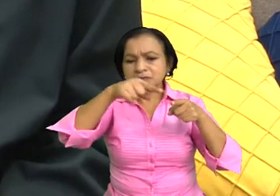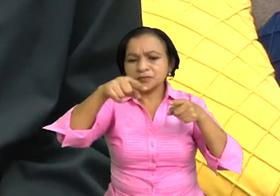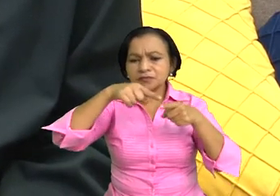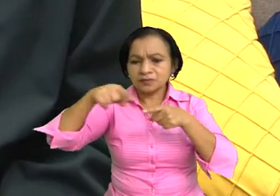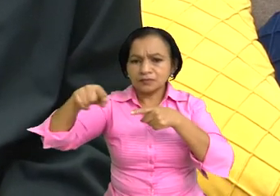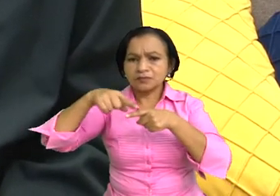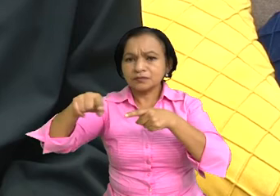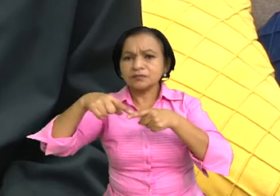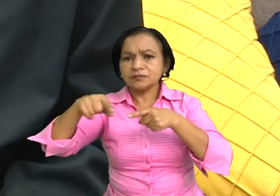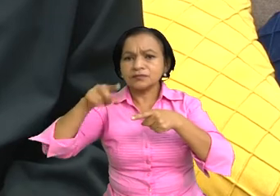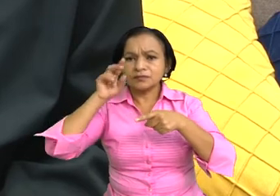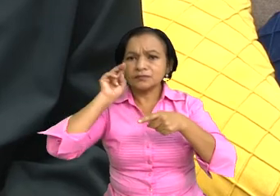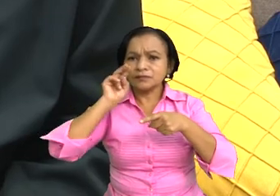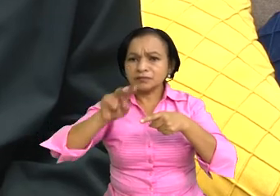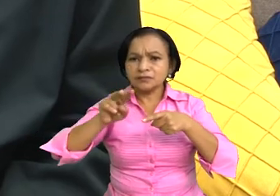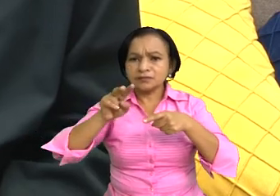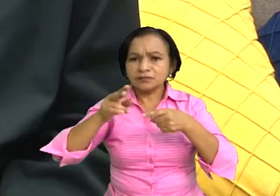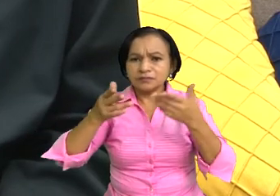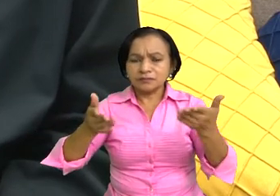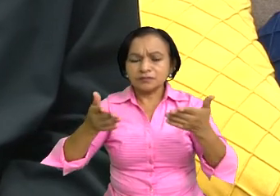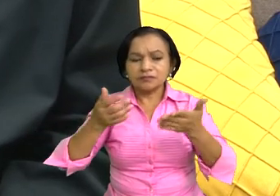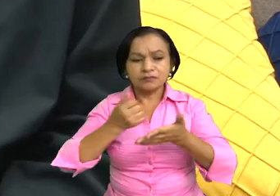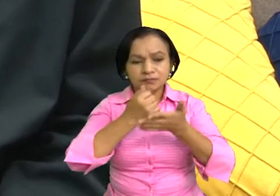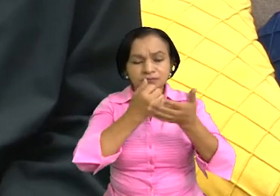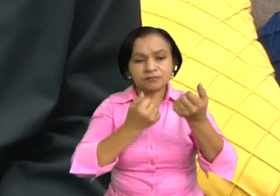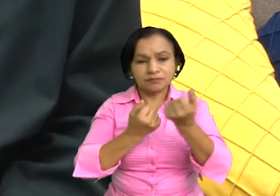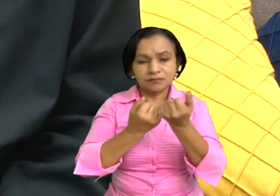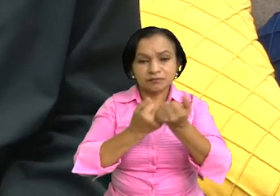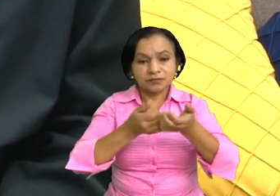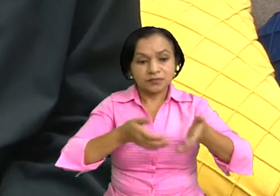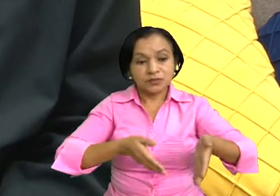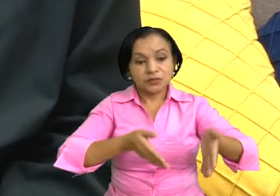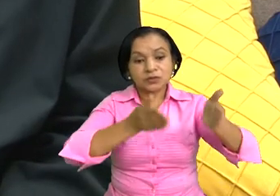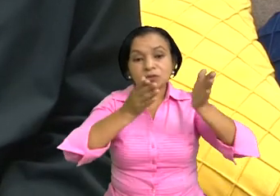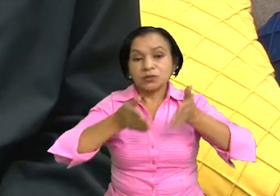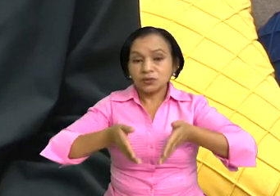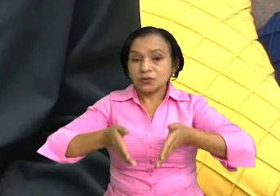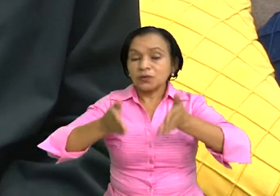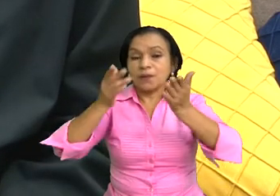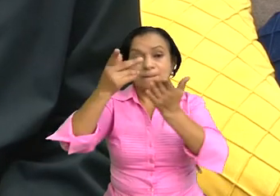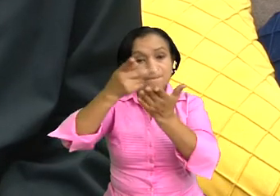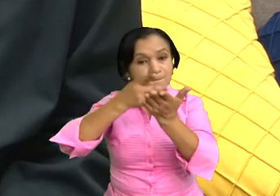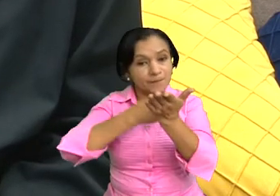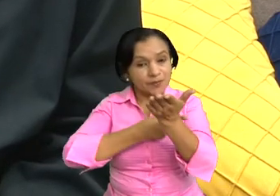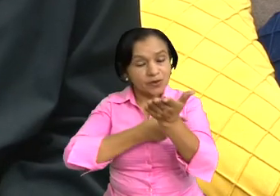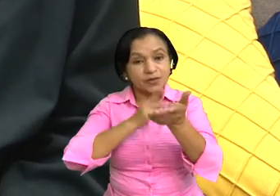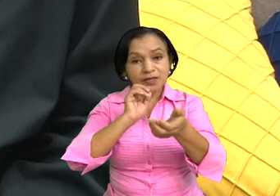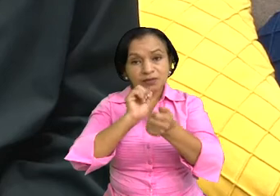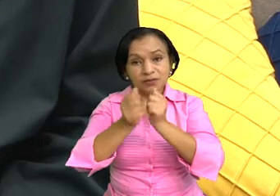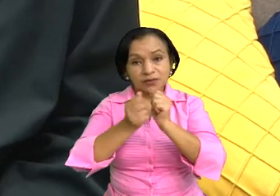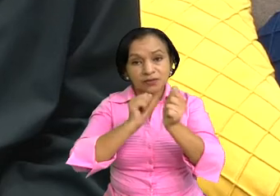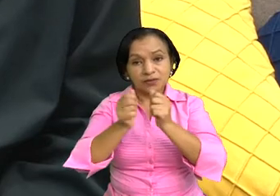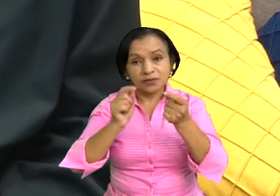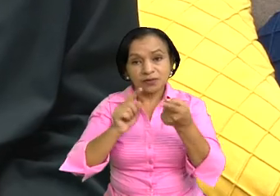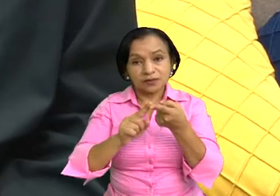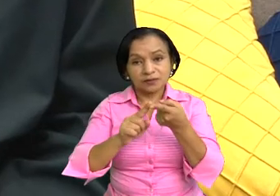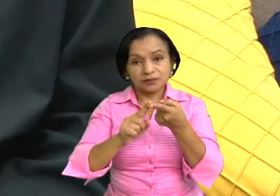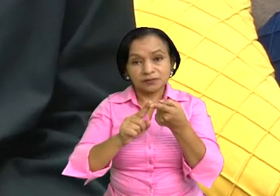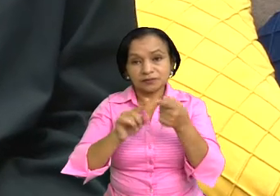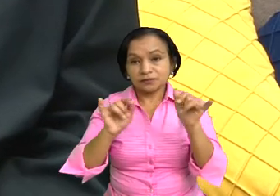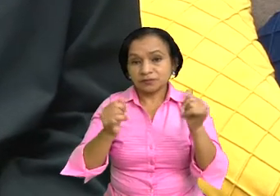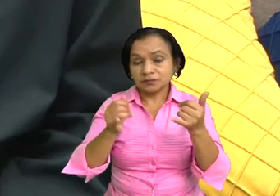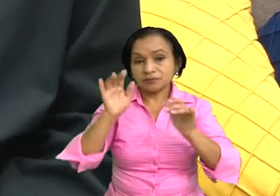visto, digamos, beneficiados, claro, por estos proyectos de deporte,